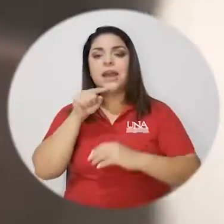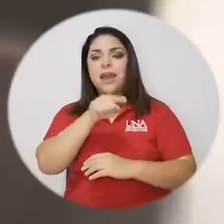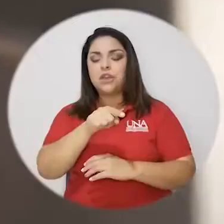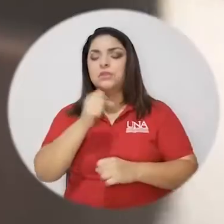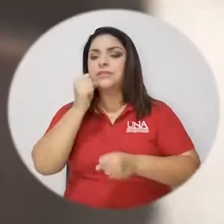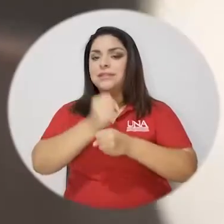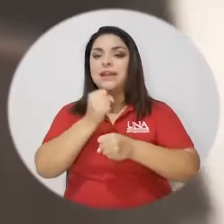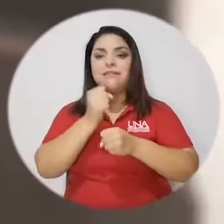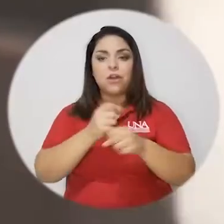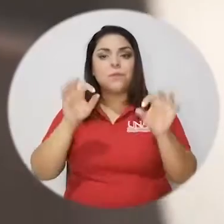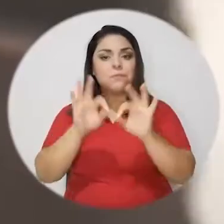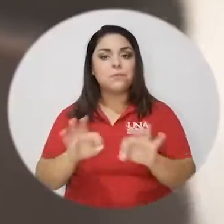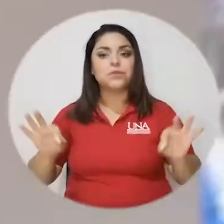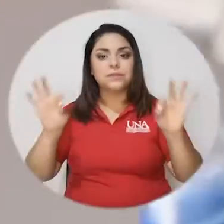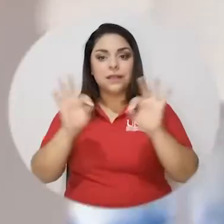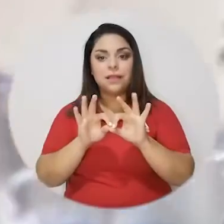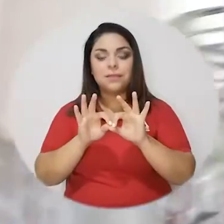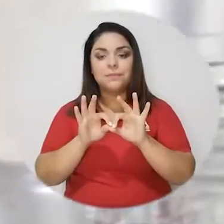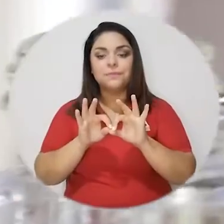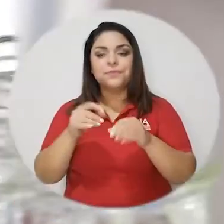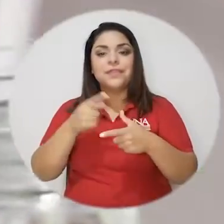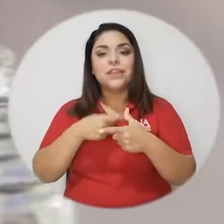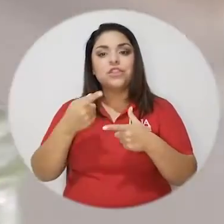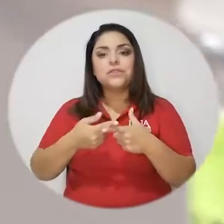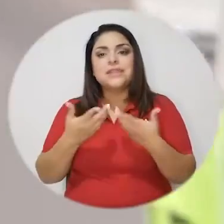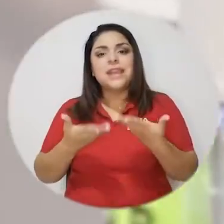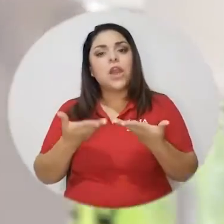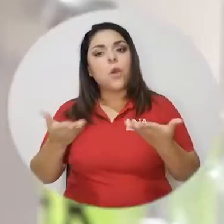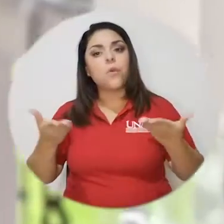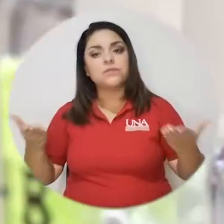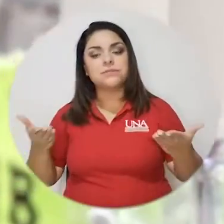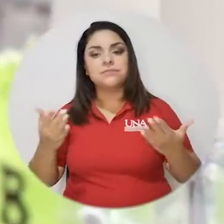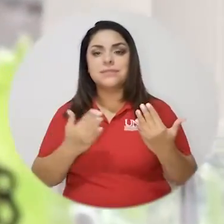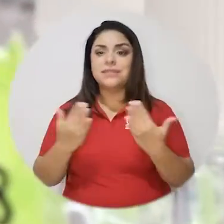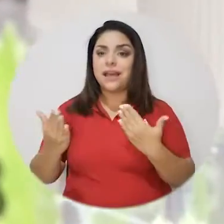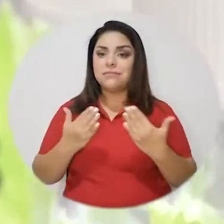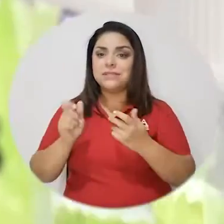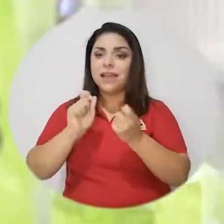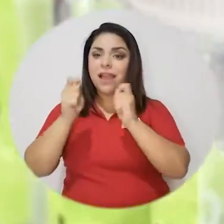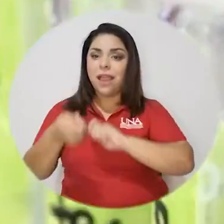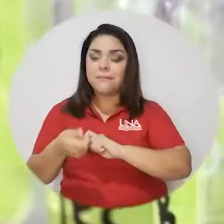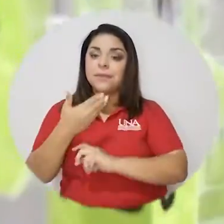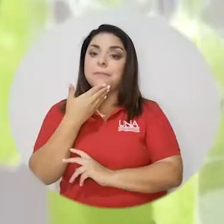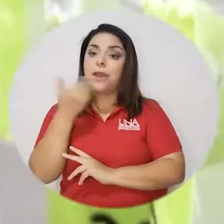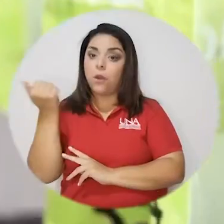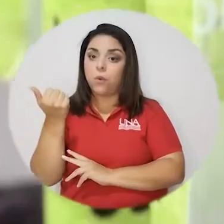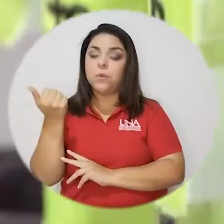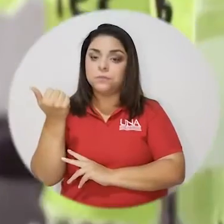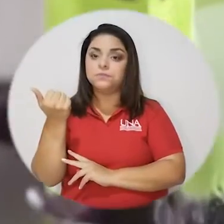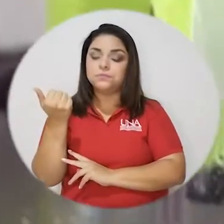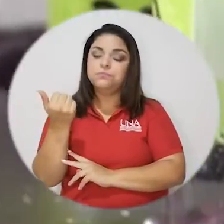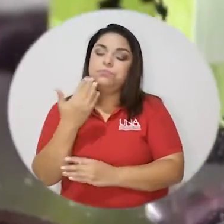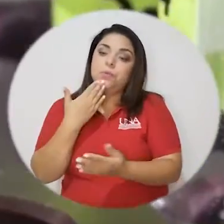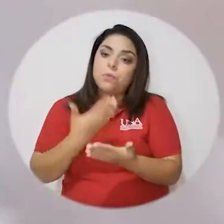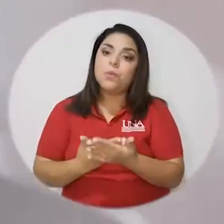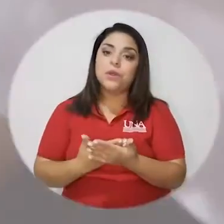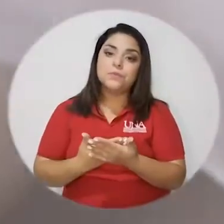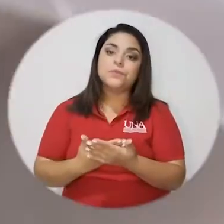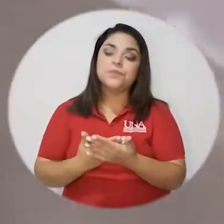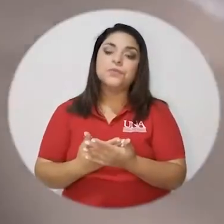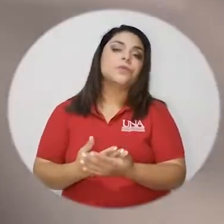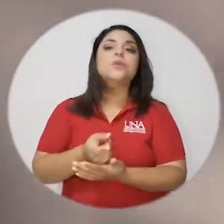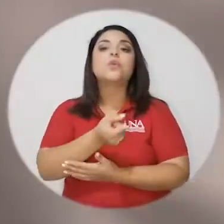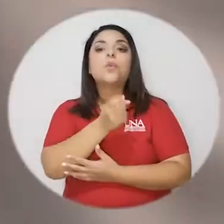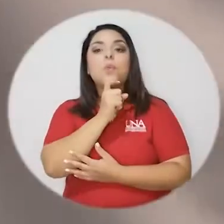han tenido un rol fundamental. Entonces, ¿qué cosas se pudieron haber hecho mejor?